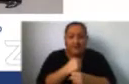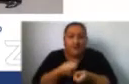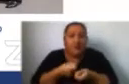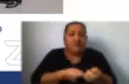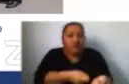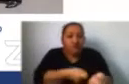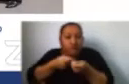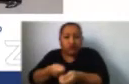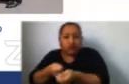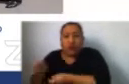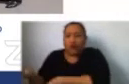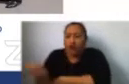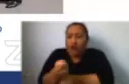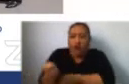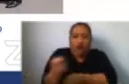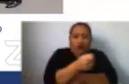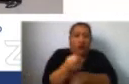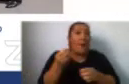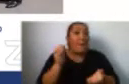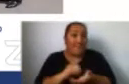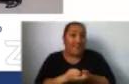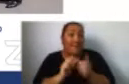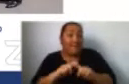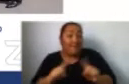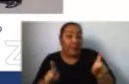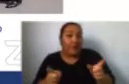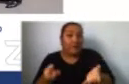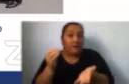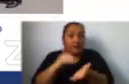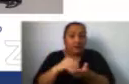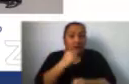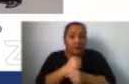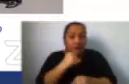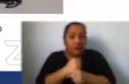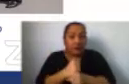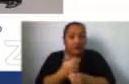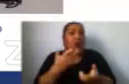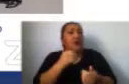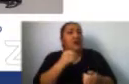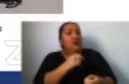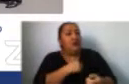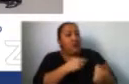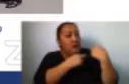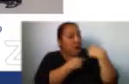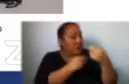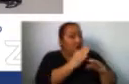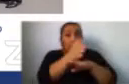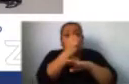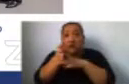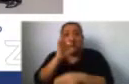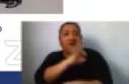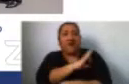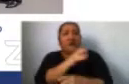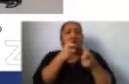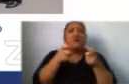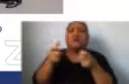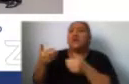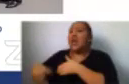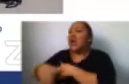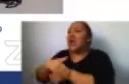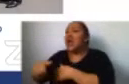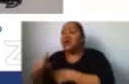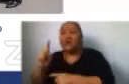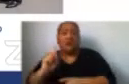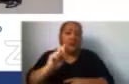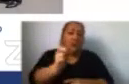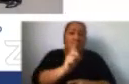y desinfección, pero además acciones de fiscalización para controlar el comercio ambulatorio.